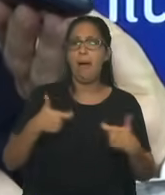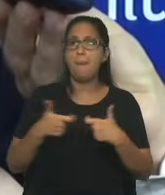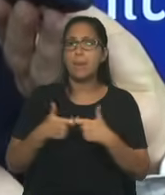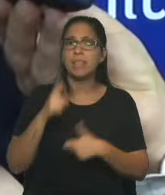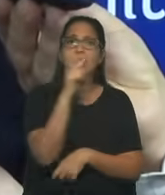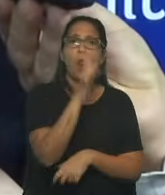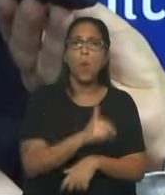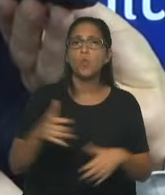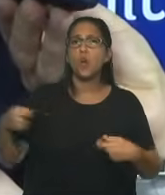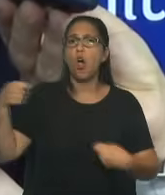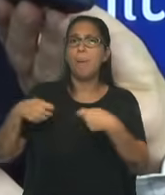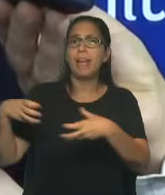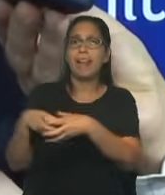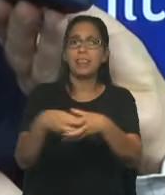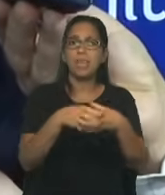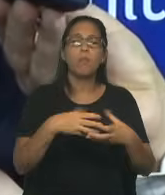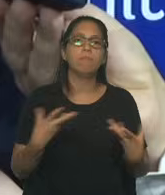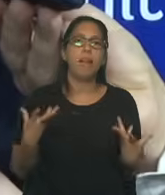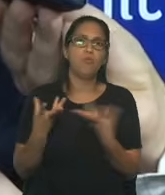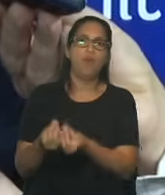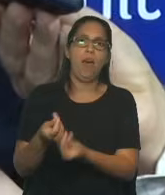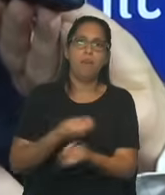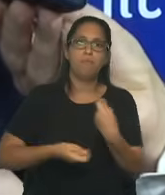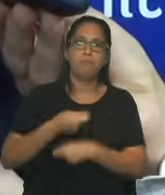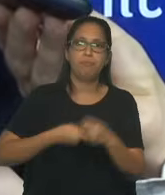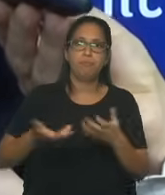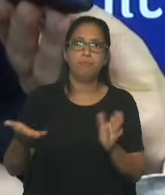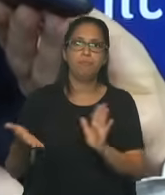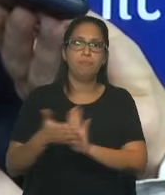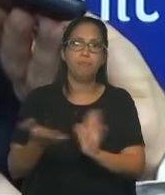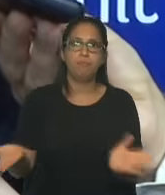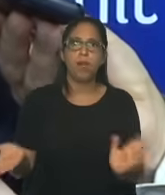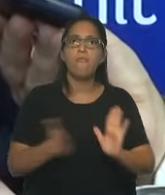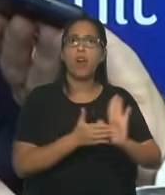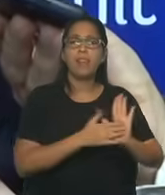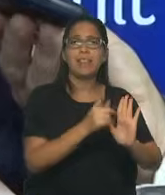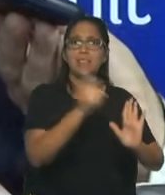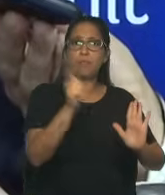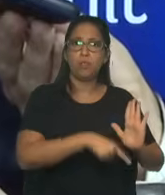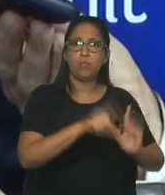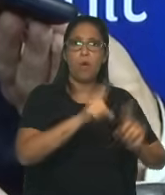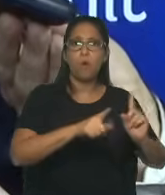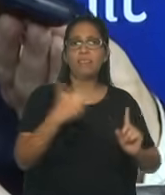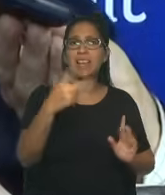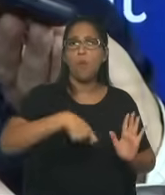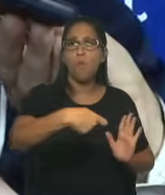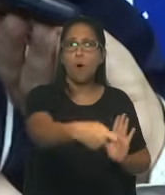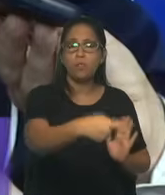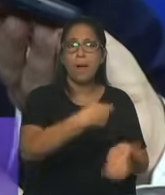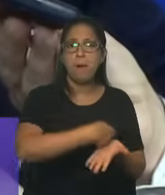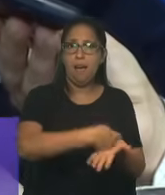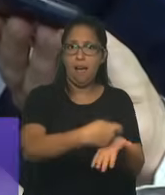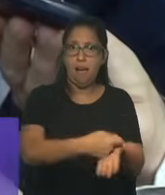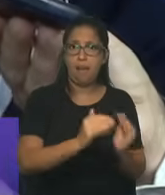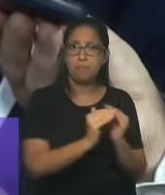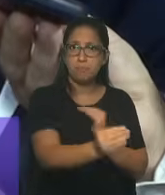las cooperativas a financiar el aumento tarifario. En el caso de la gente es toda la boleta. La pueden financiar en tres cuotas, una tasa, una cuota fija, una